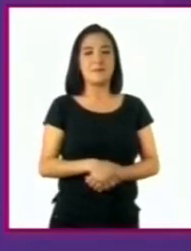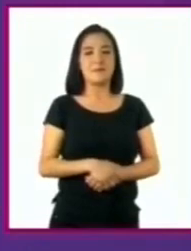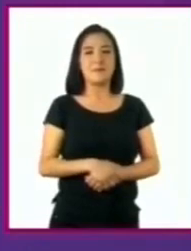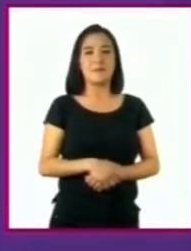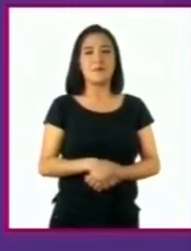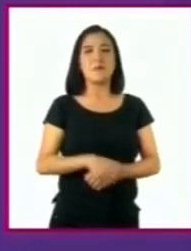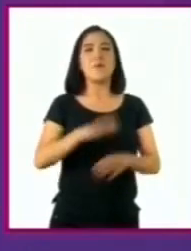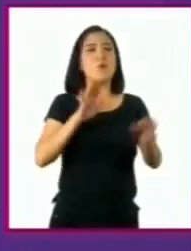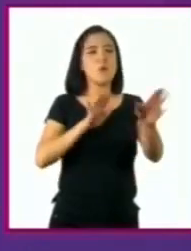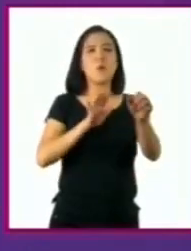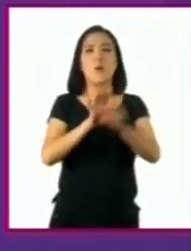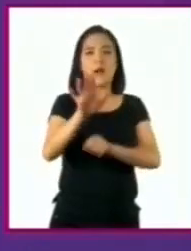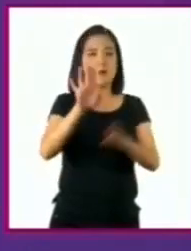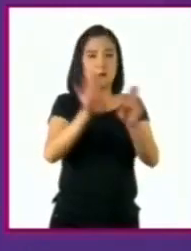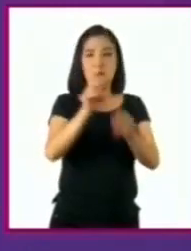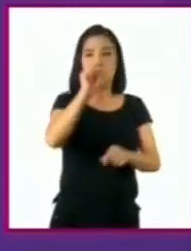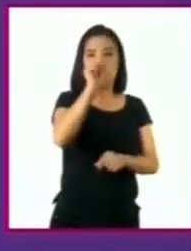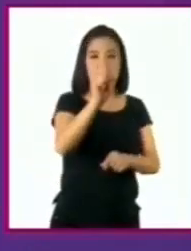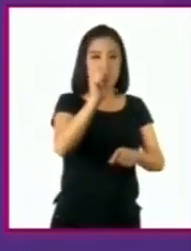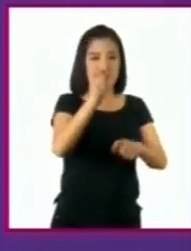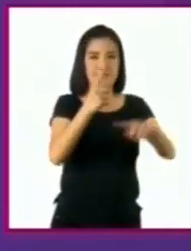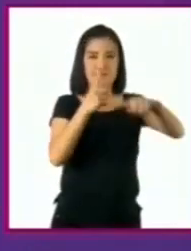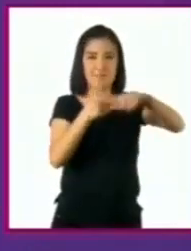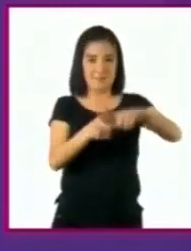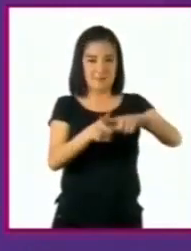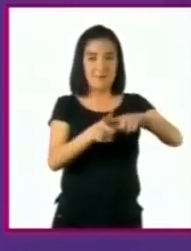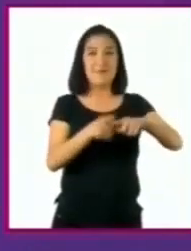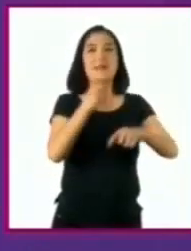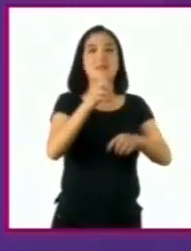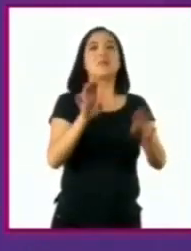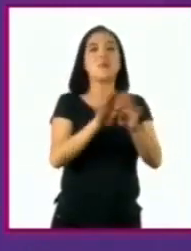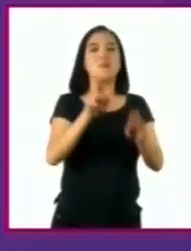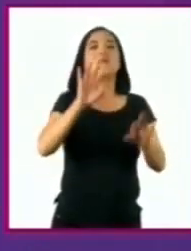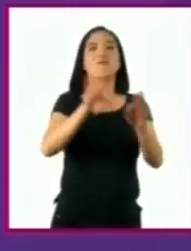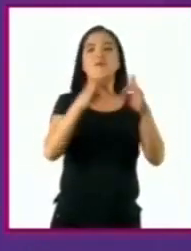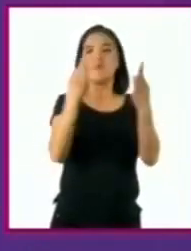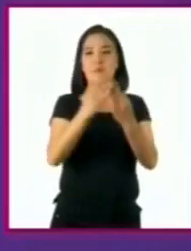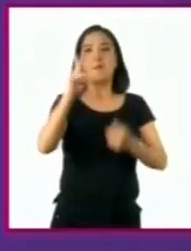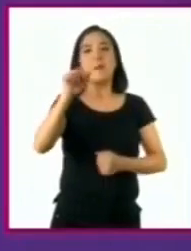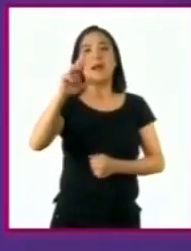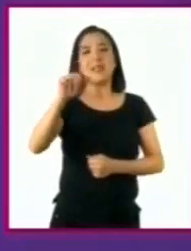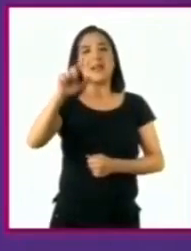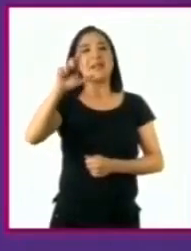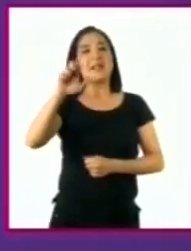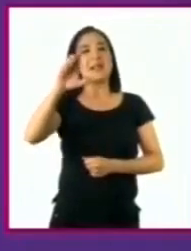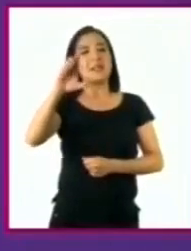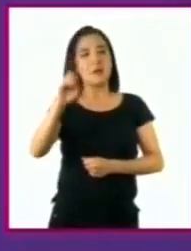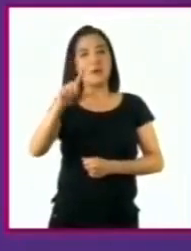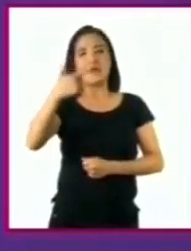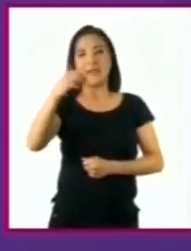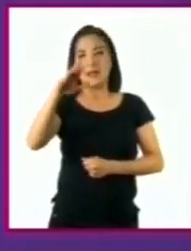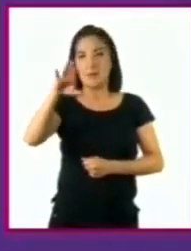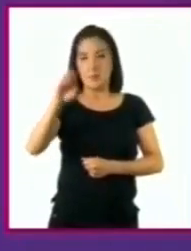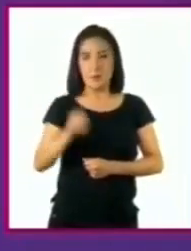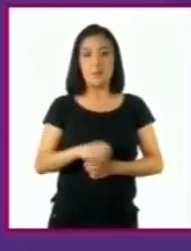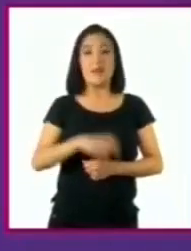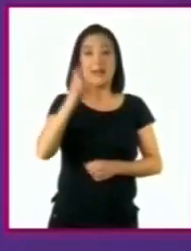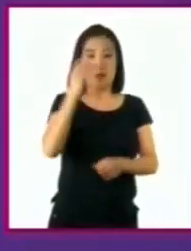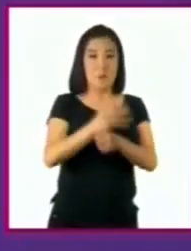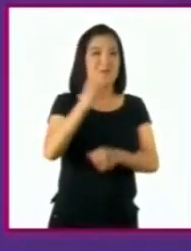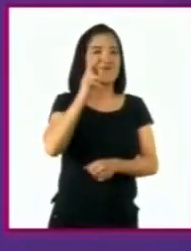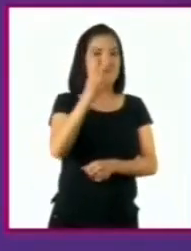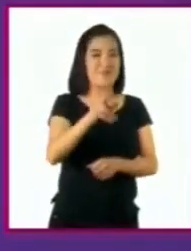Los puntos medios de los lados de cualquier cuadrilátero forman un paralelogramo. Con los cuadriláteros que hemos